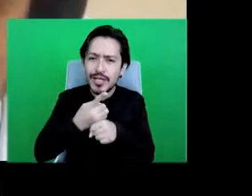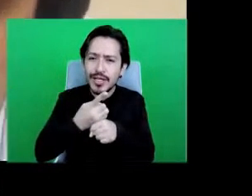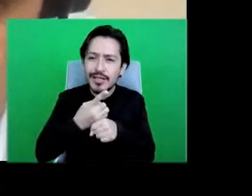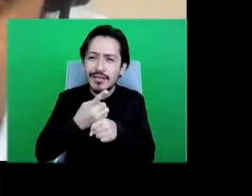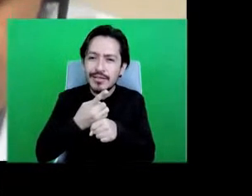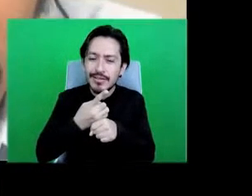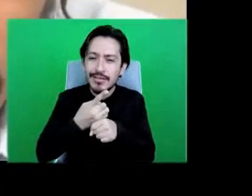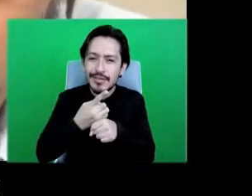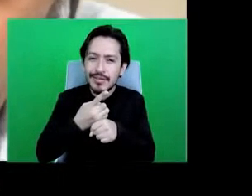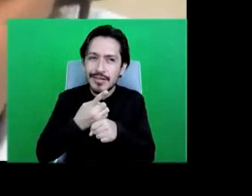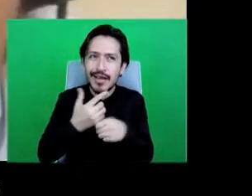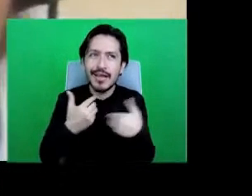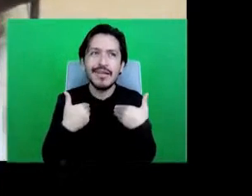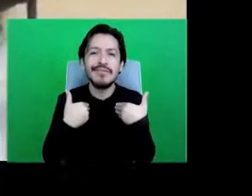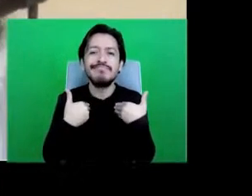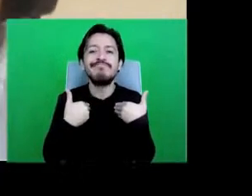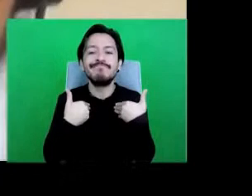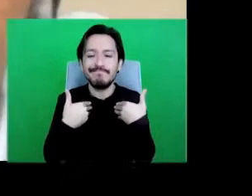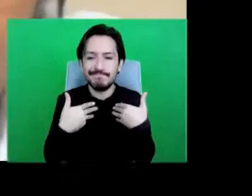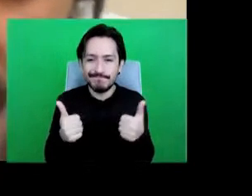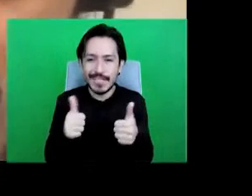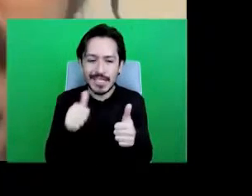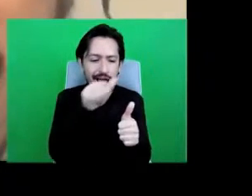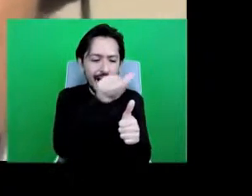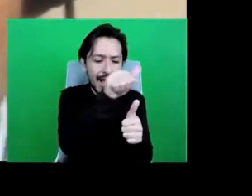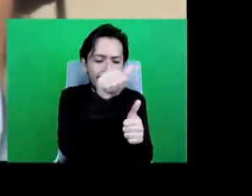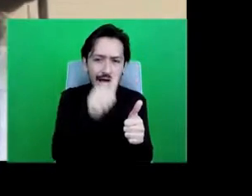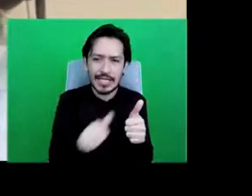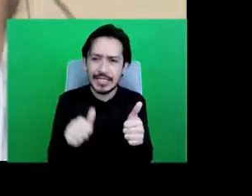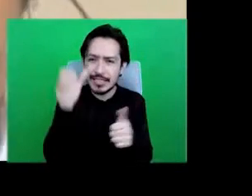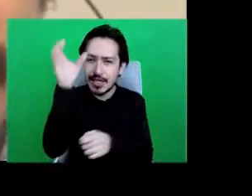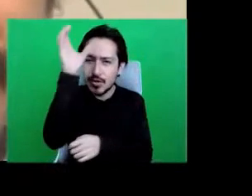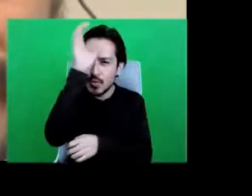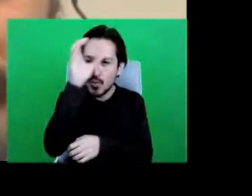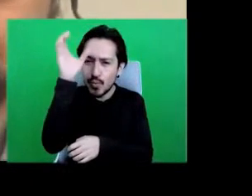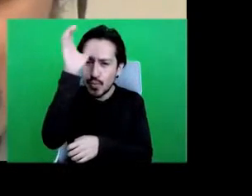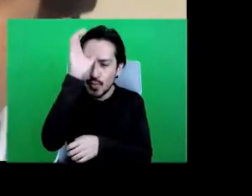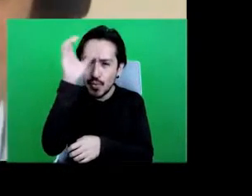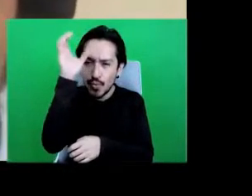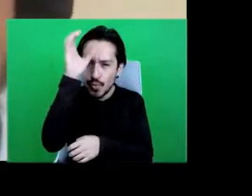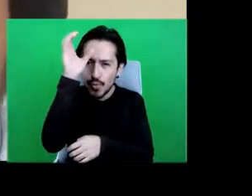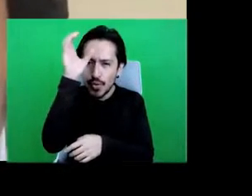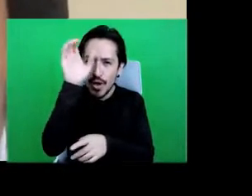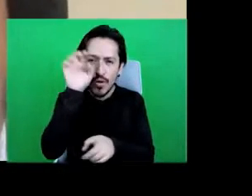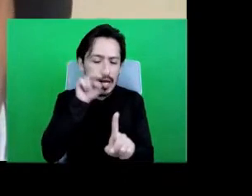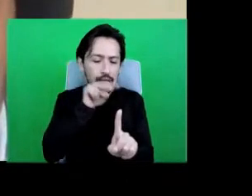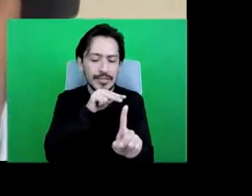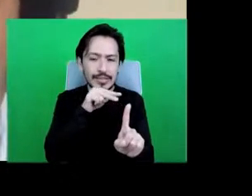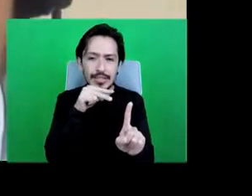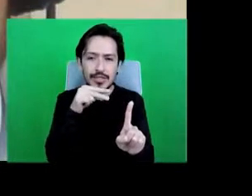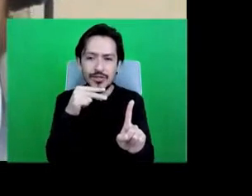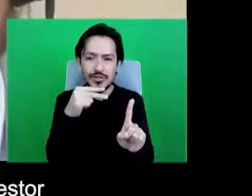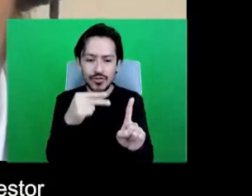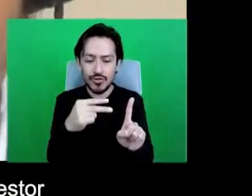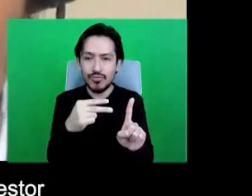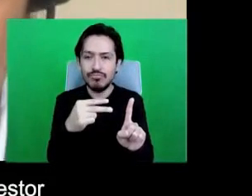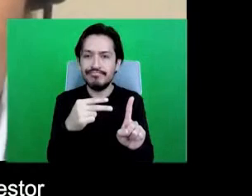el arte y la cultura desde una perspectiva muy diferente a la mía,